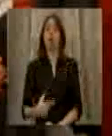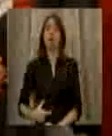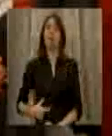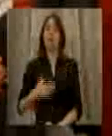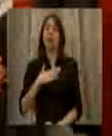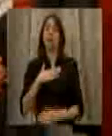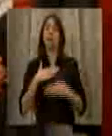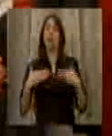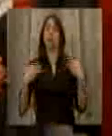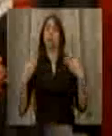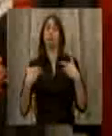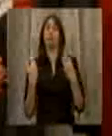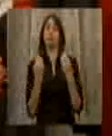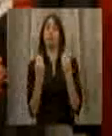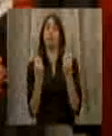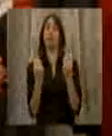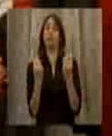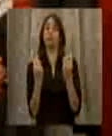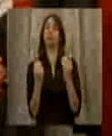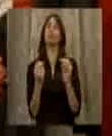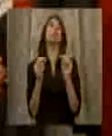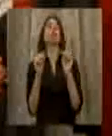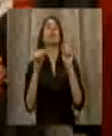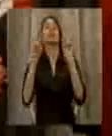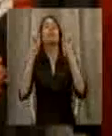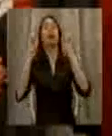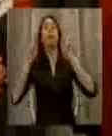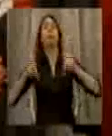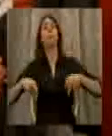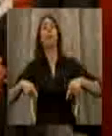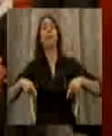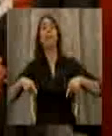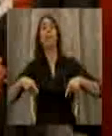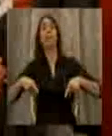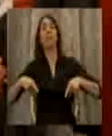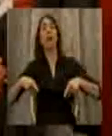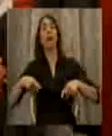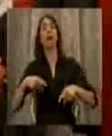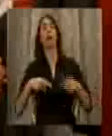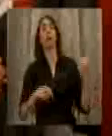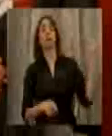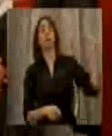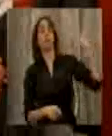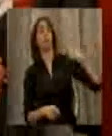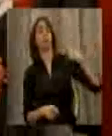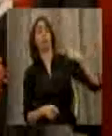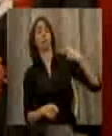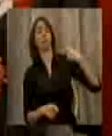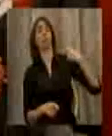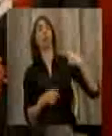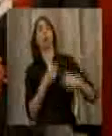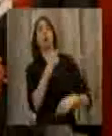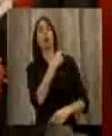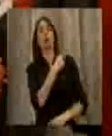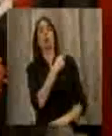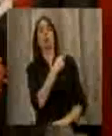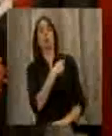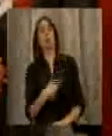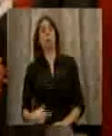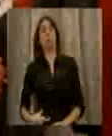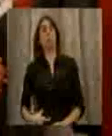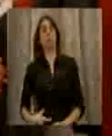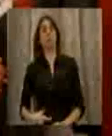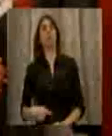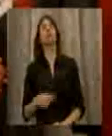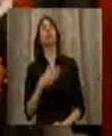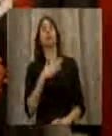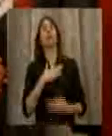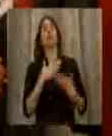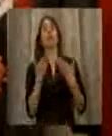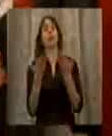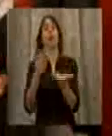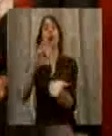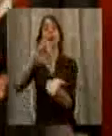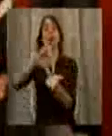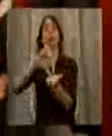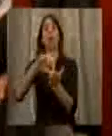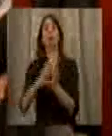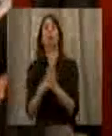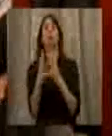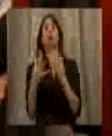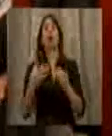en este en esta meta fundamental que nos ha impuesto y se ha impuesto el Presidente de la República de darle al país una